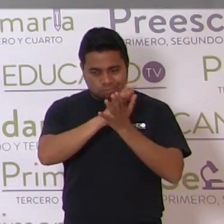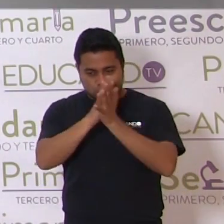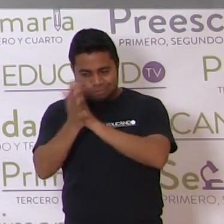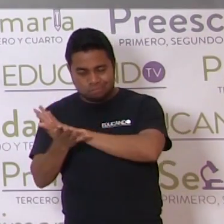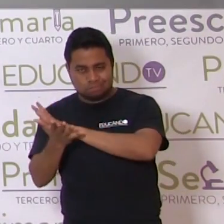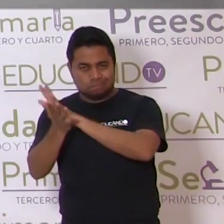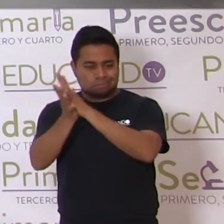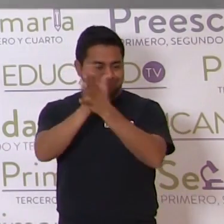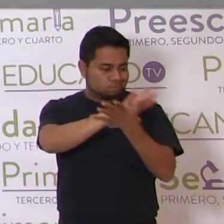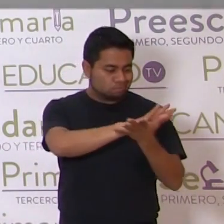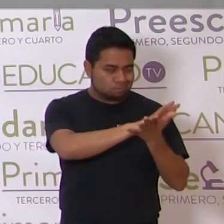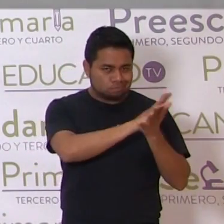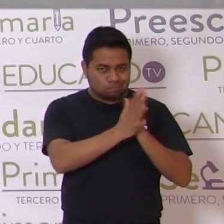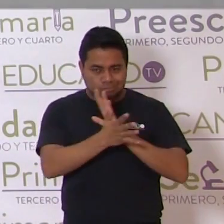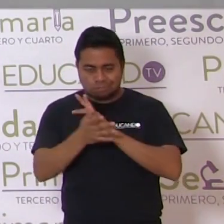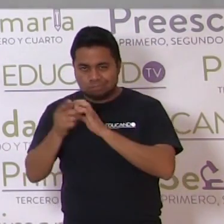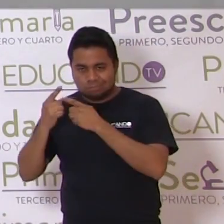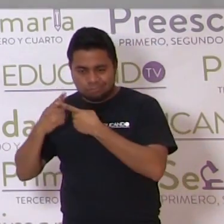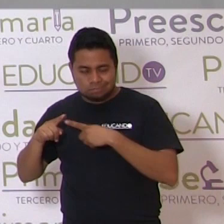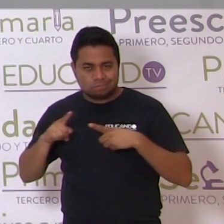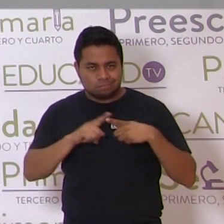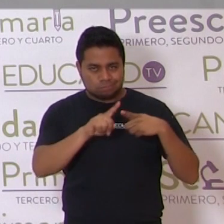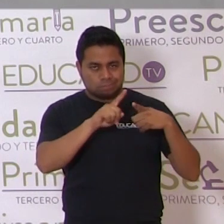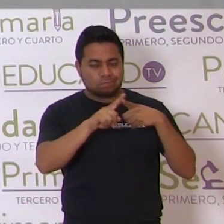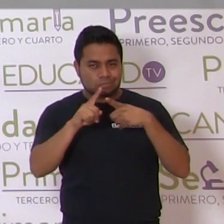diferentes estados de la materia.